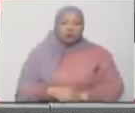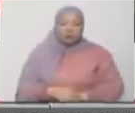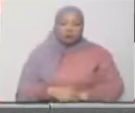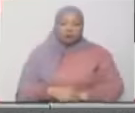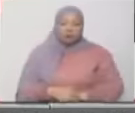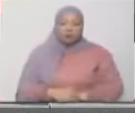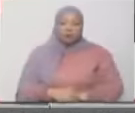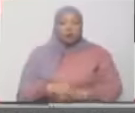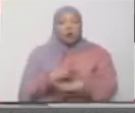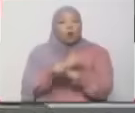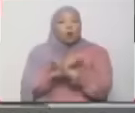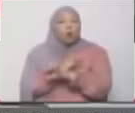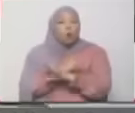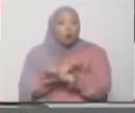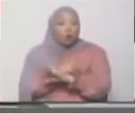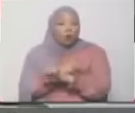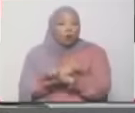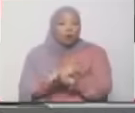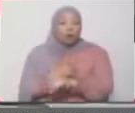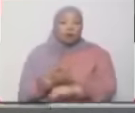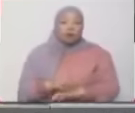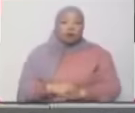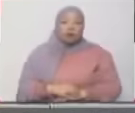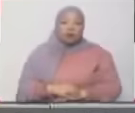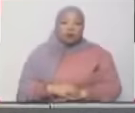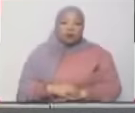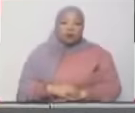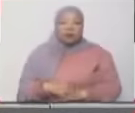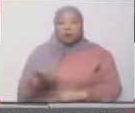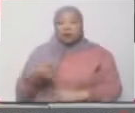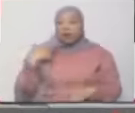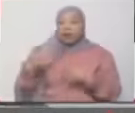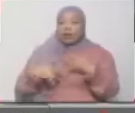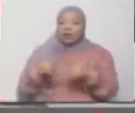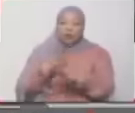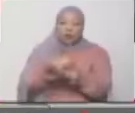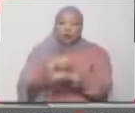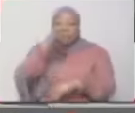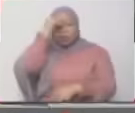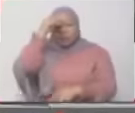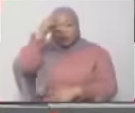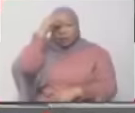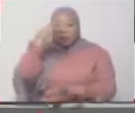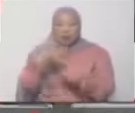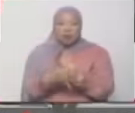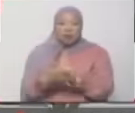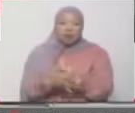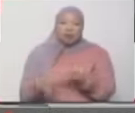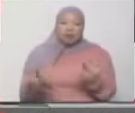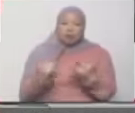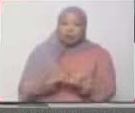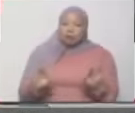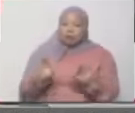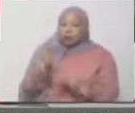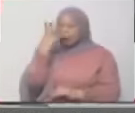Es un juego. En vez de decir una actividad de juego y aprendizaje, dice una actividad lúdica y nadie entiende.